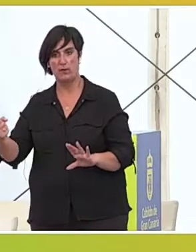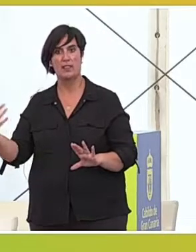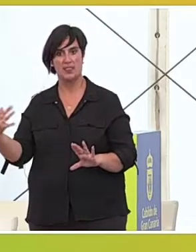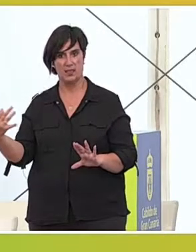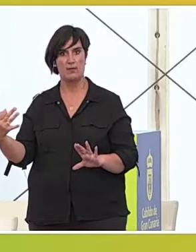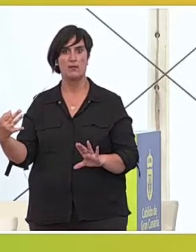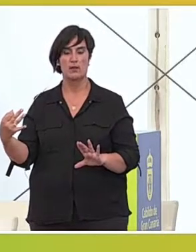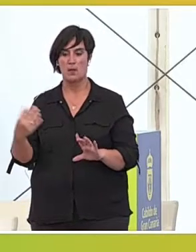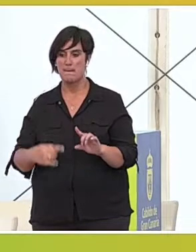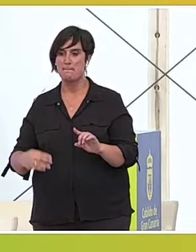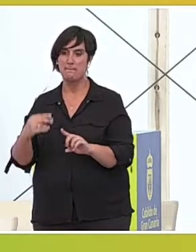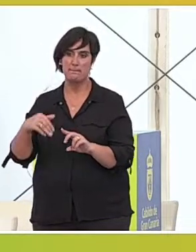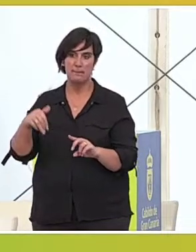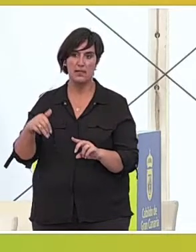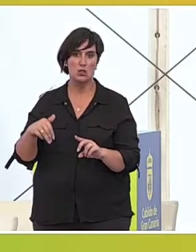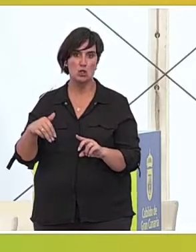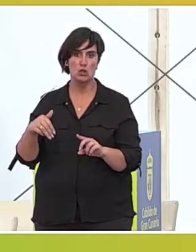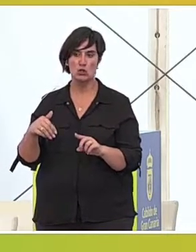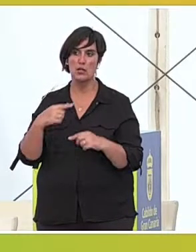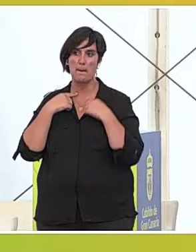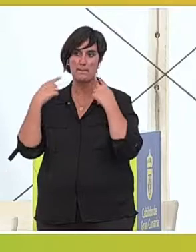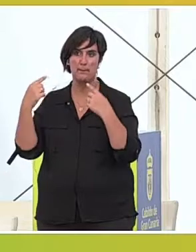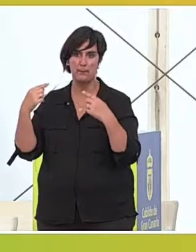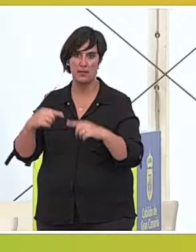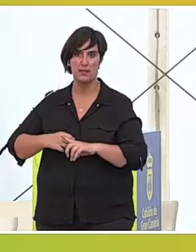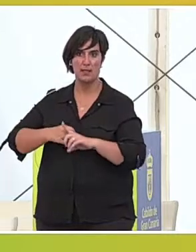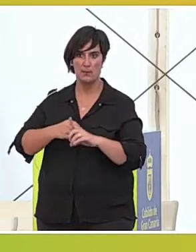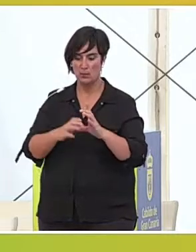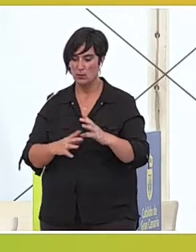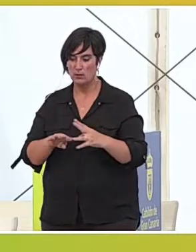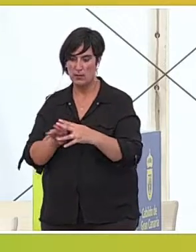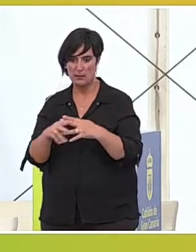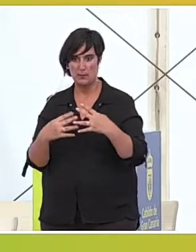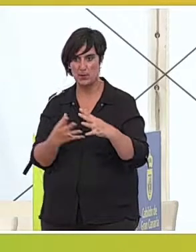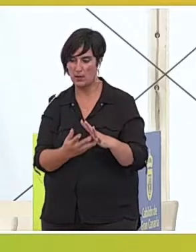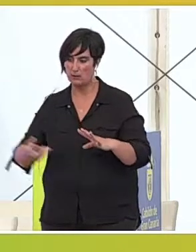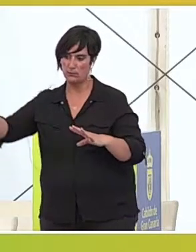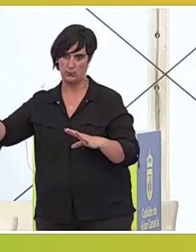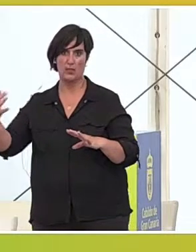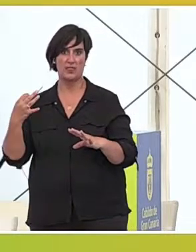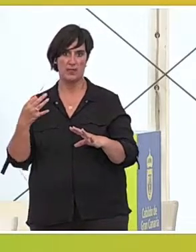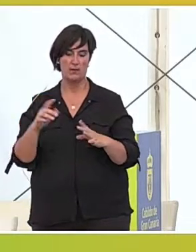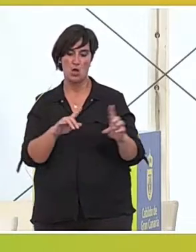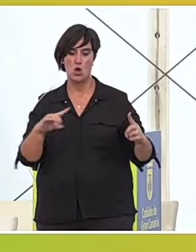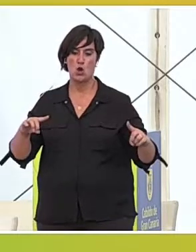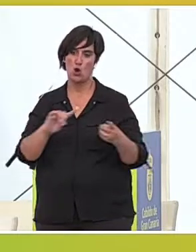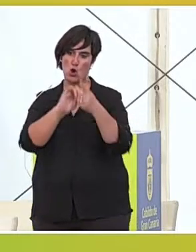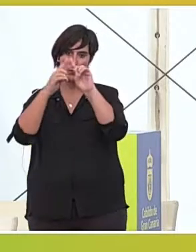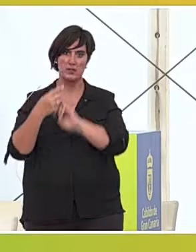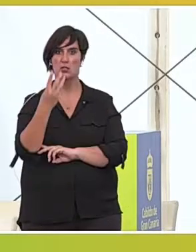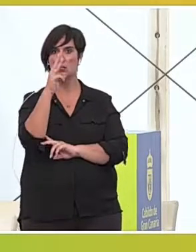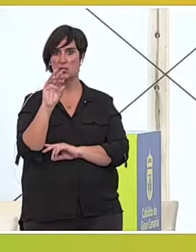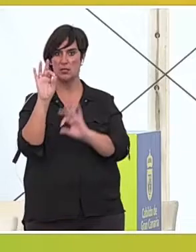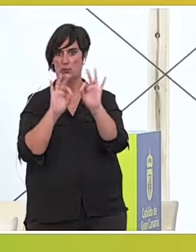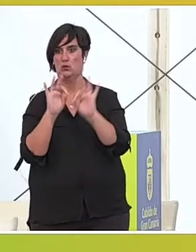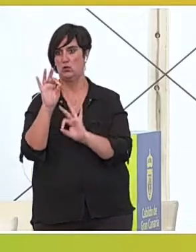esos metros, esa pérdida de carga que se ha producido al atravesar las membranas. Una conversión del 30%, efectivamente,